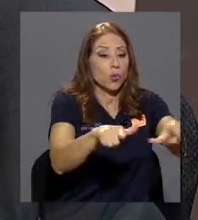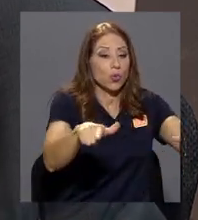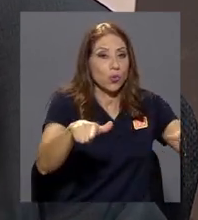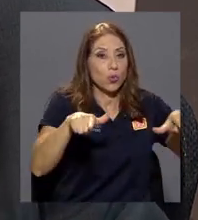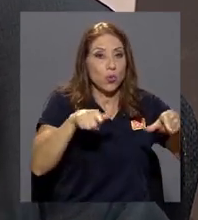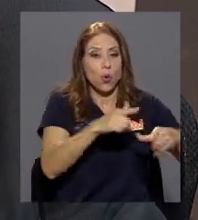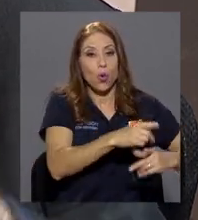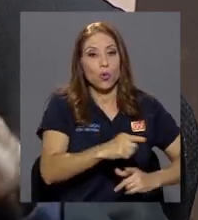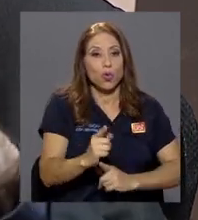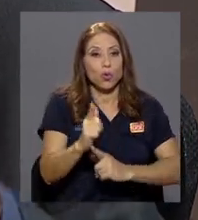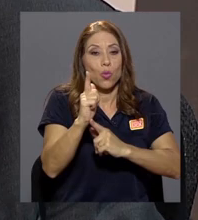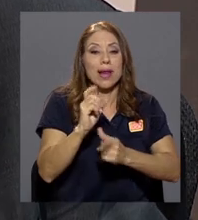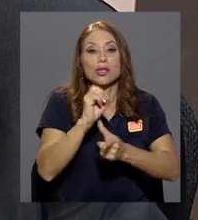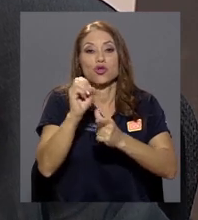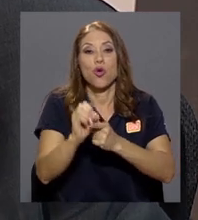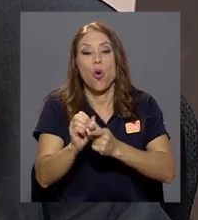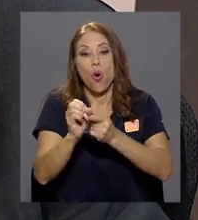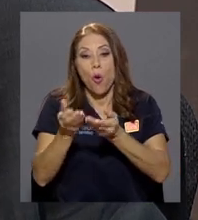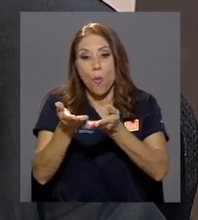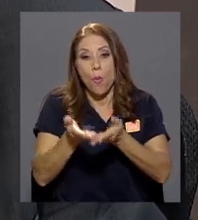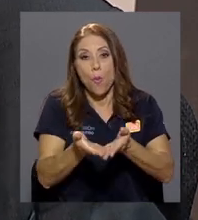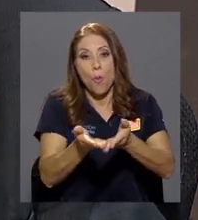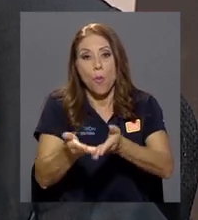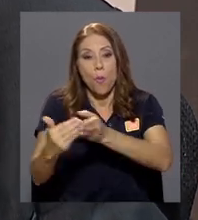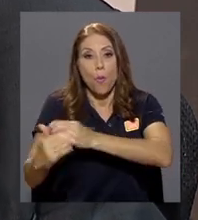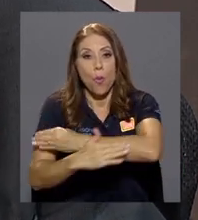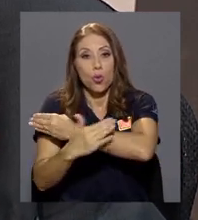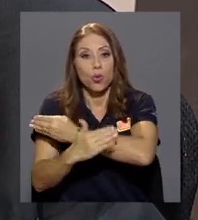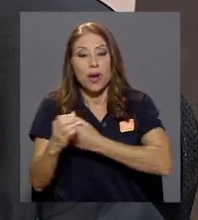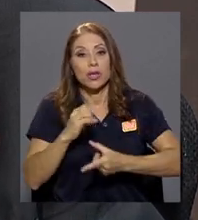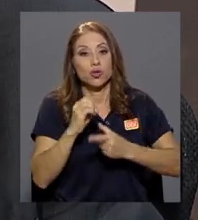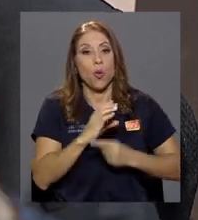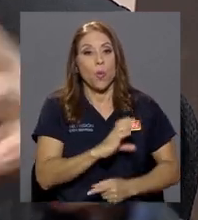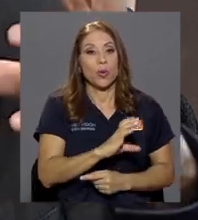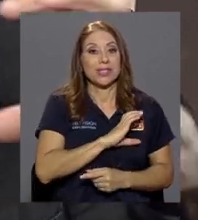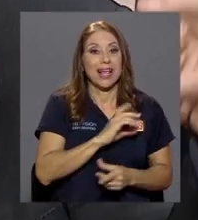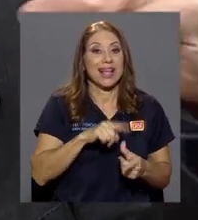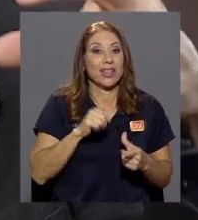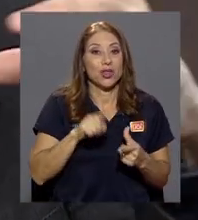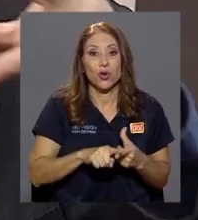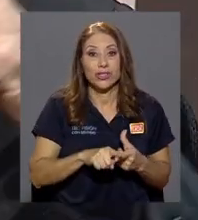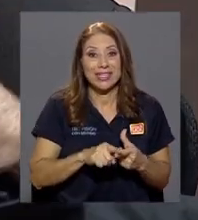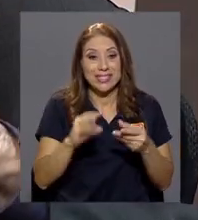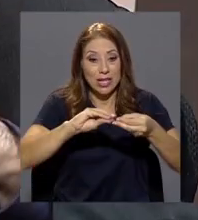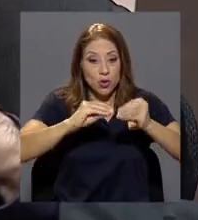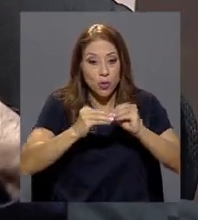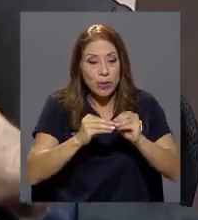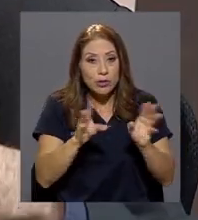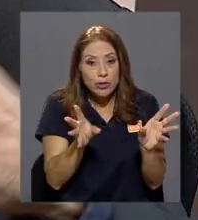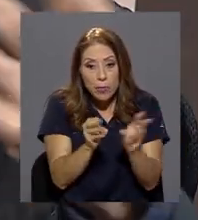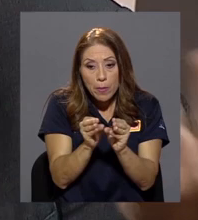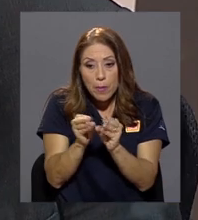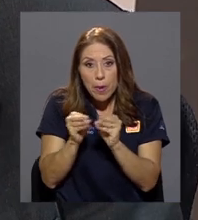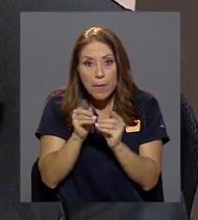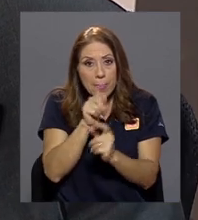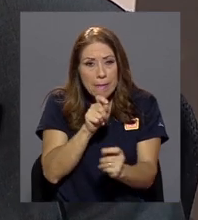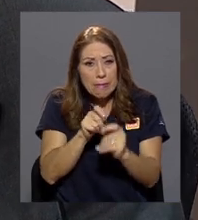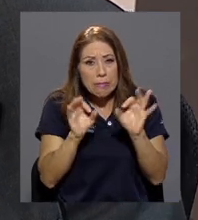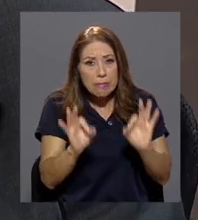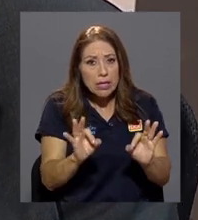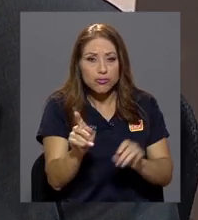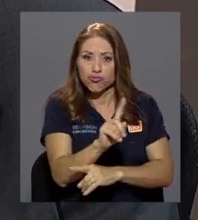en establecimientos portuarios en establecimientos de carácter policial y entonces las cifras no se agregan bien y tenemos la